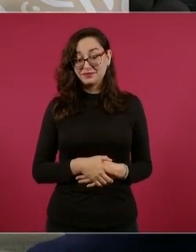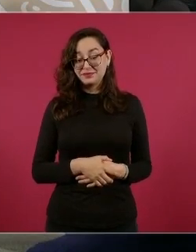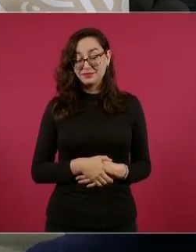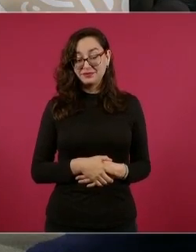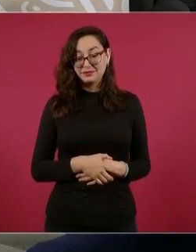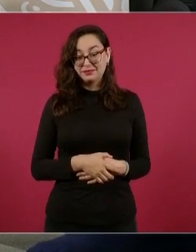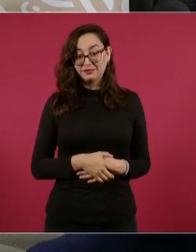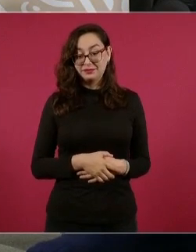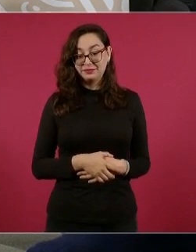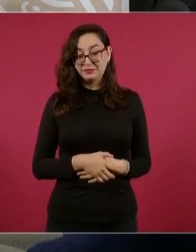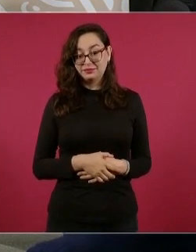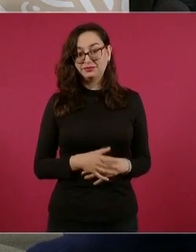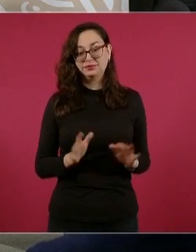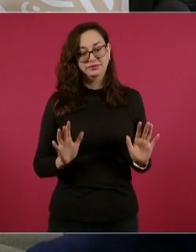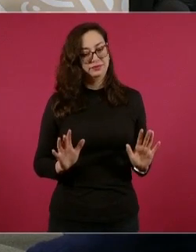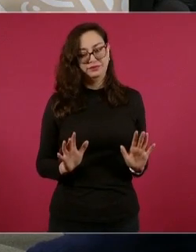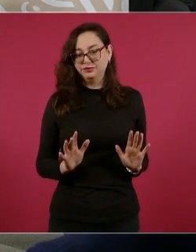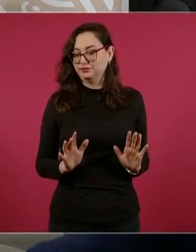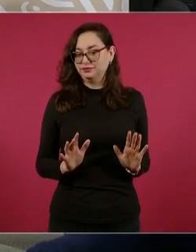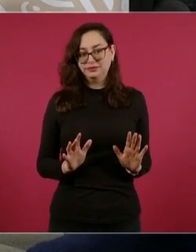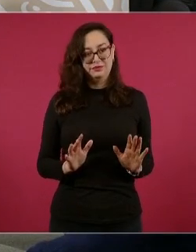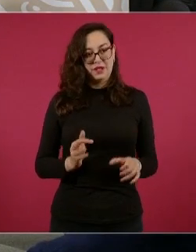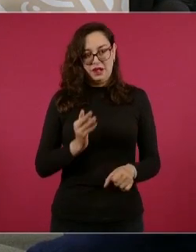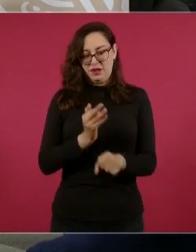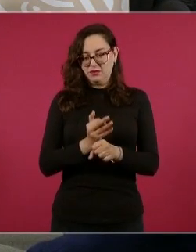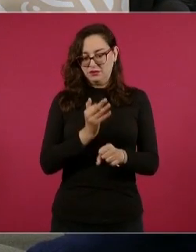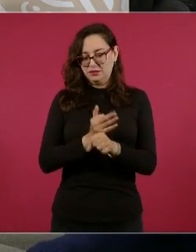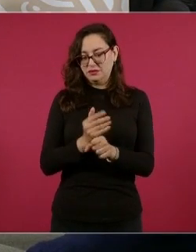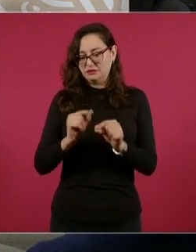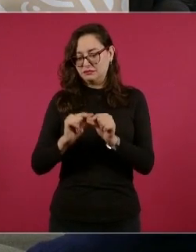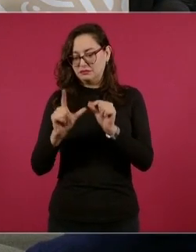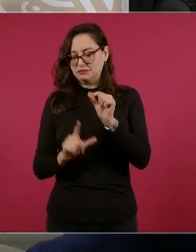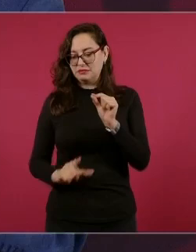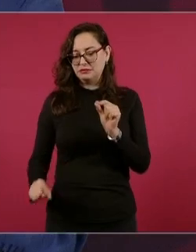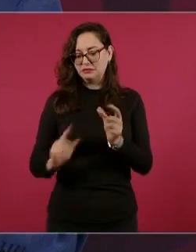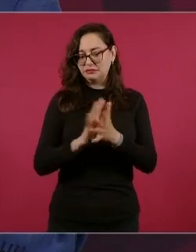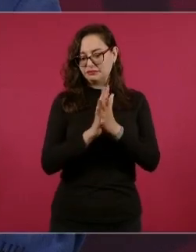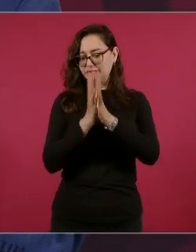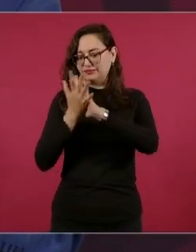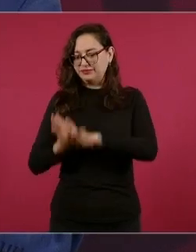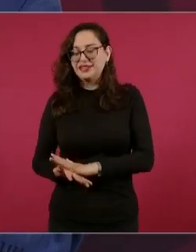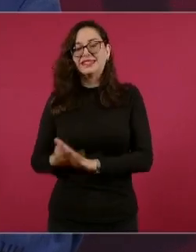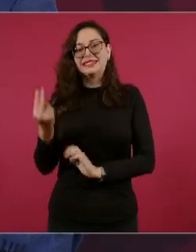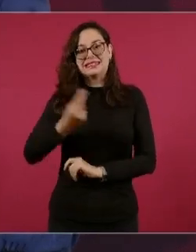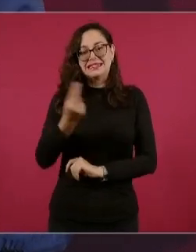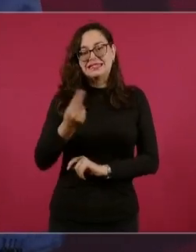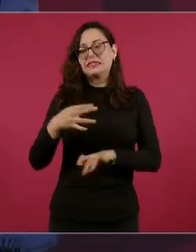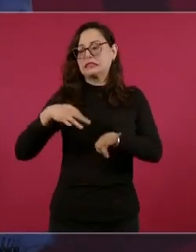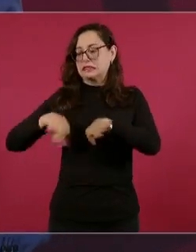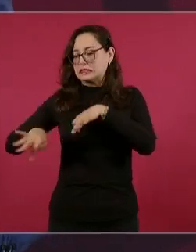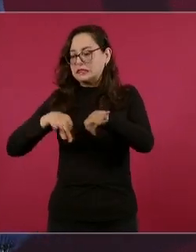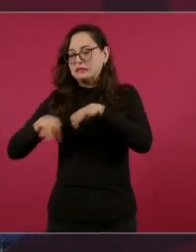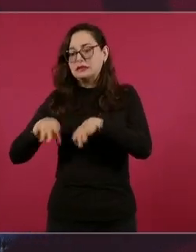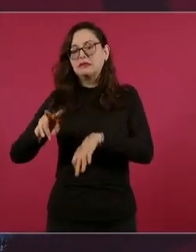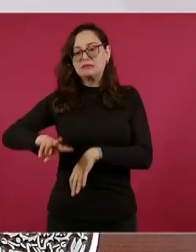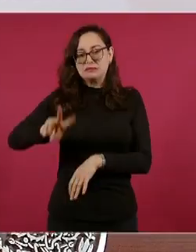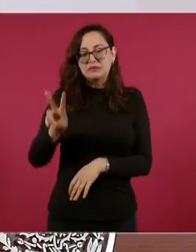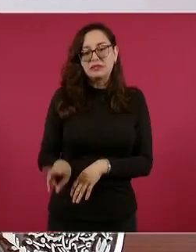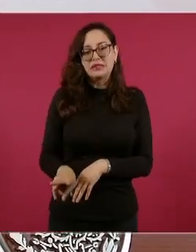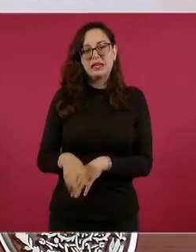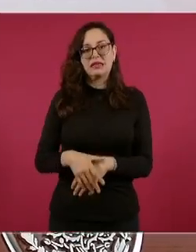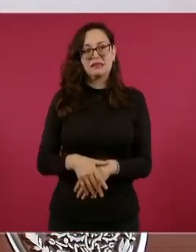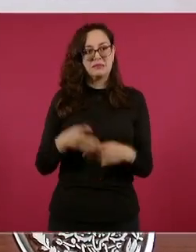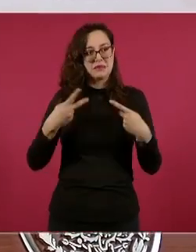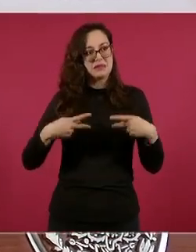Entonces, cuando se está en un proceso de transformación, pues hay que estar. Hablando de los